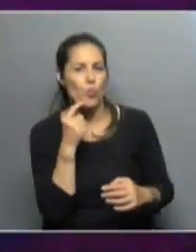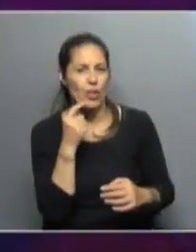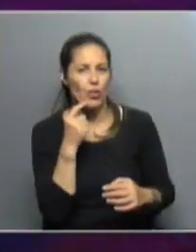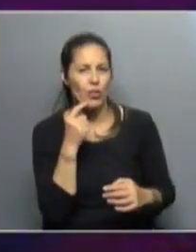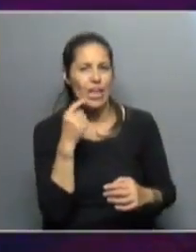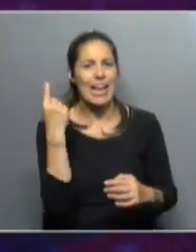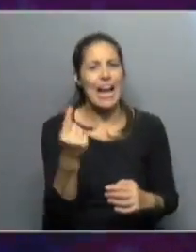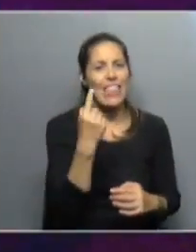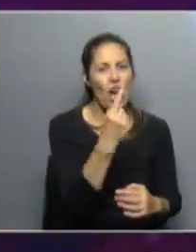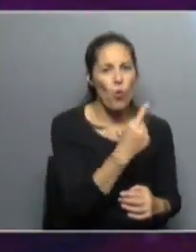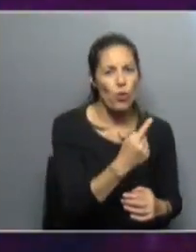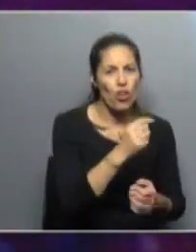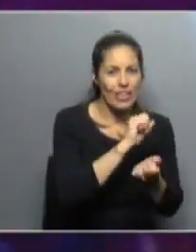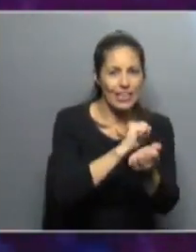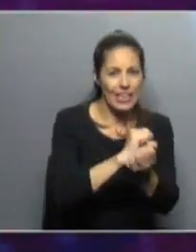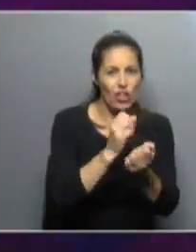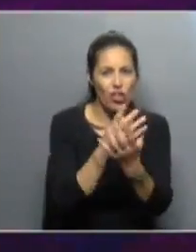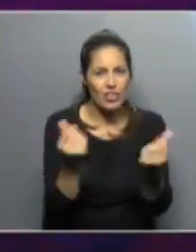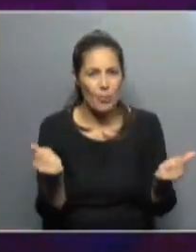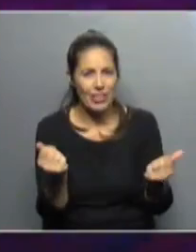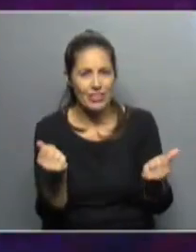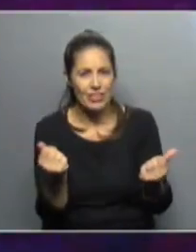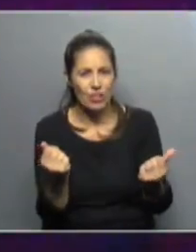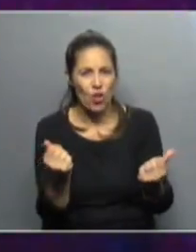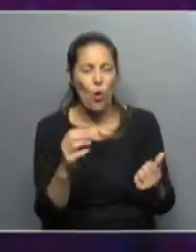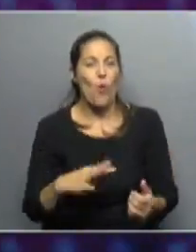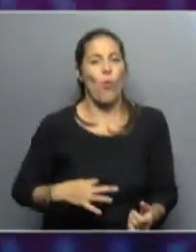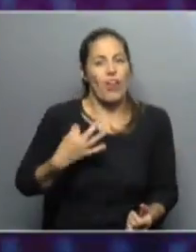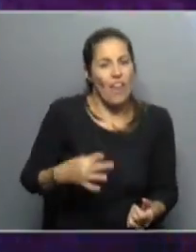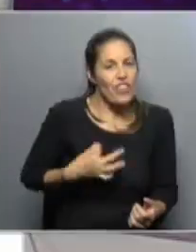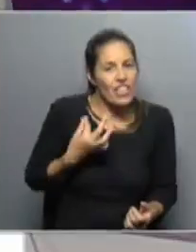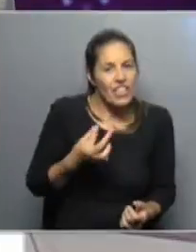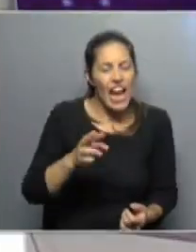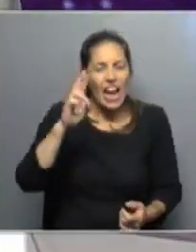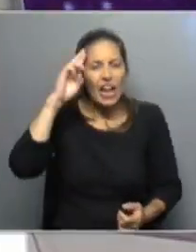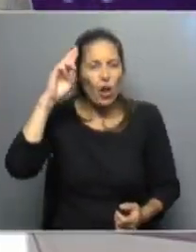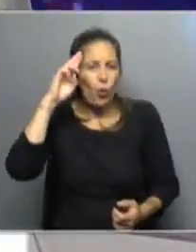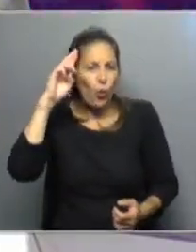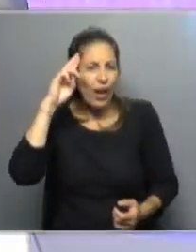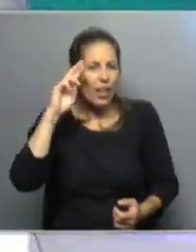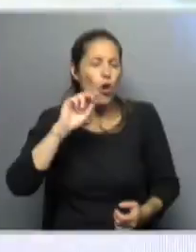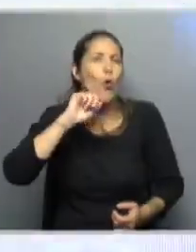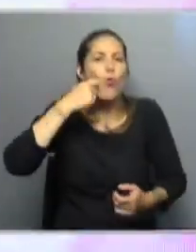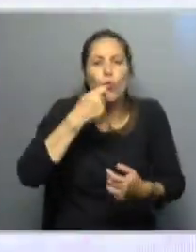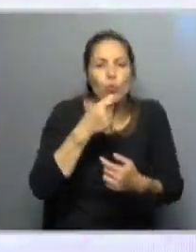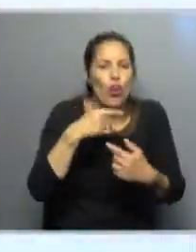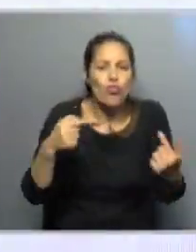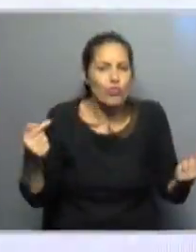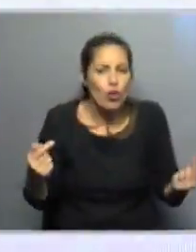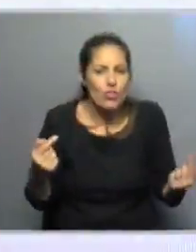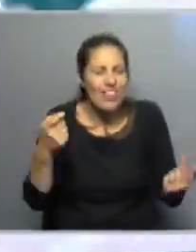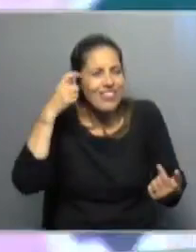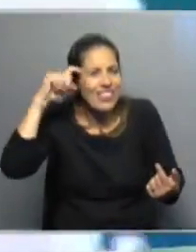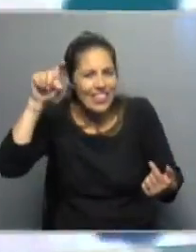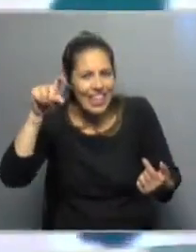Cada detenido desaparecido tiene una vida, recuerdos, gustos, orientaciones, o